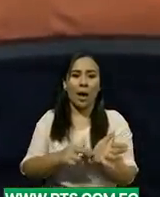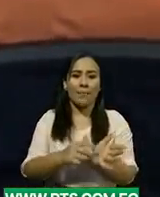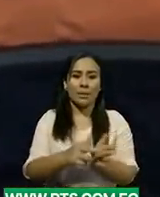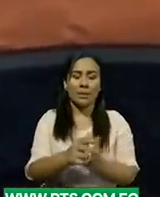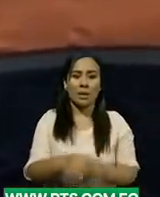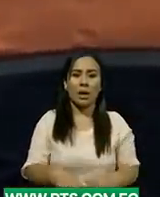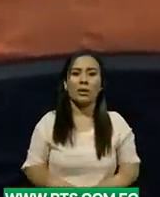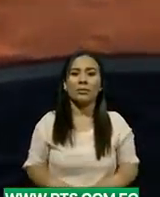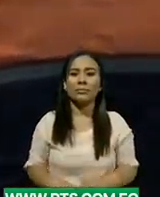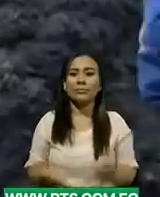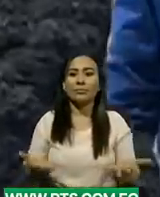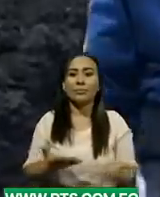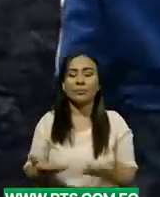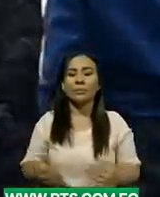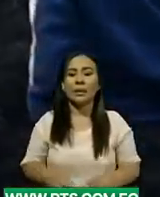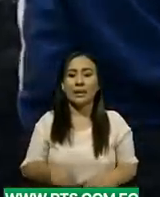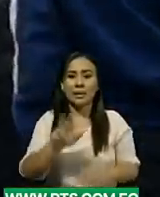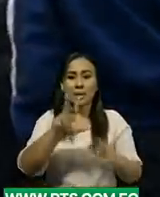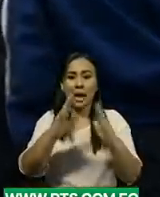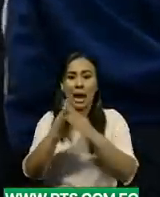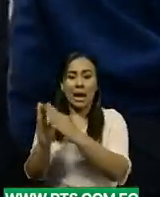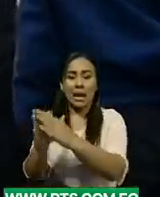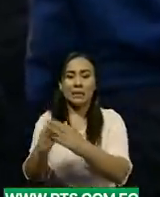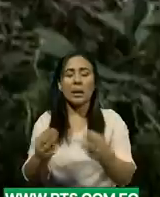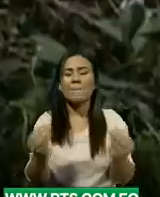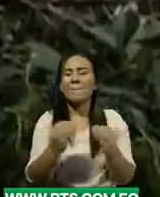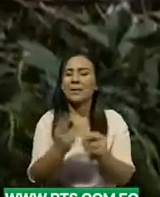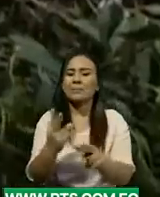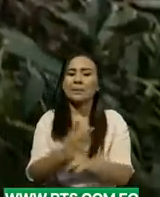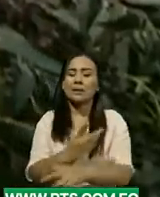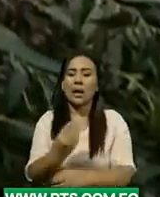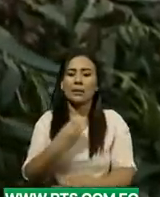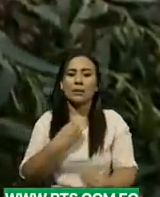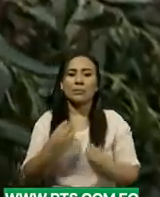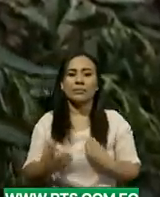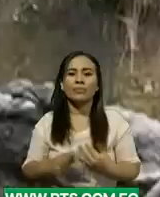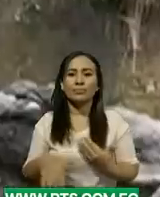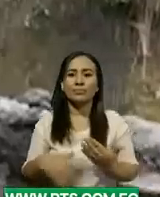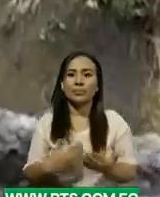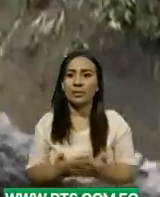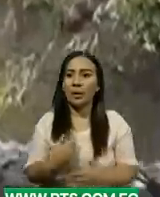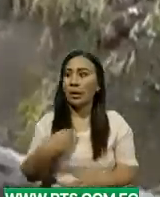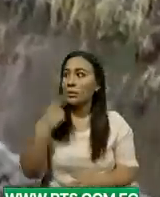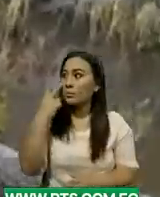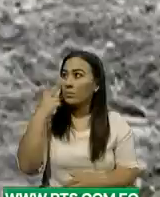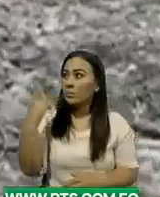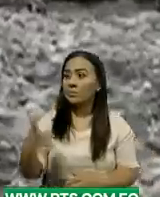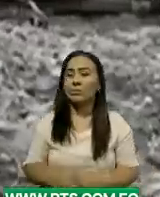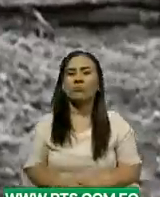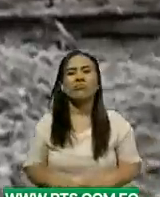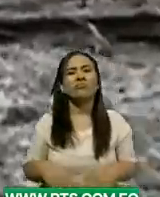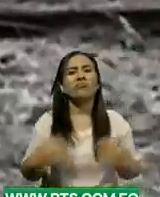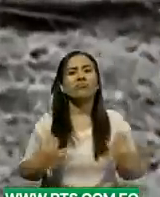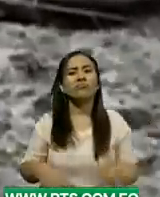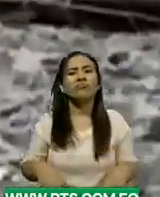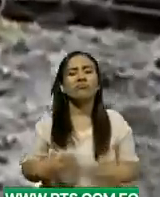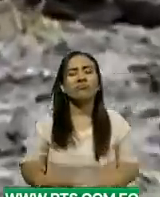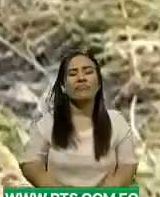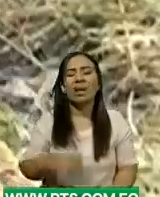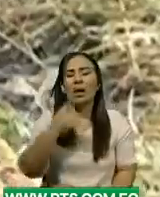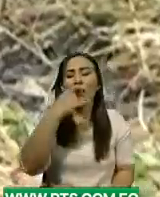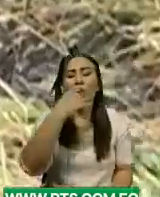gestión de riesgos contabilizó 3 viviendas más destruidas. La implacable naturaleza hizo de las suyas. Varios animales